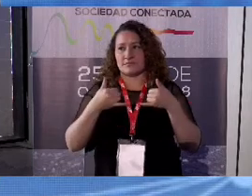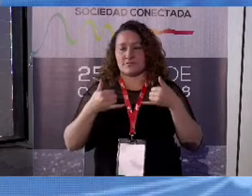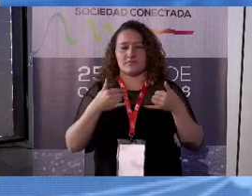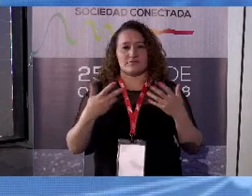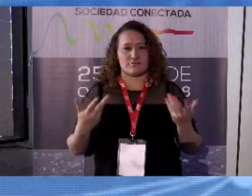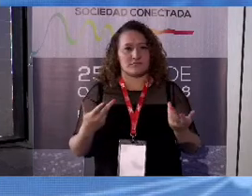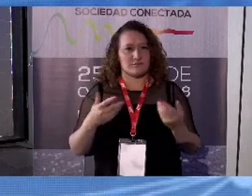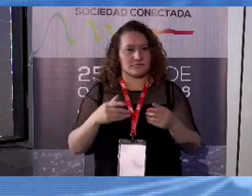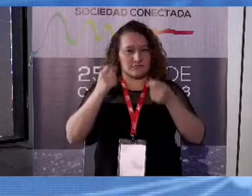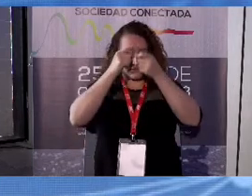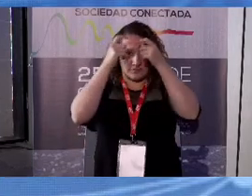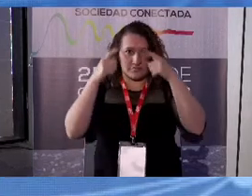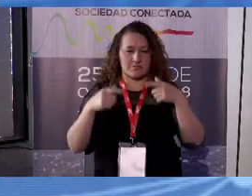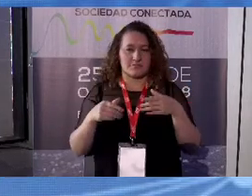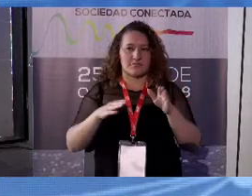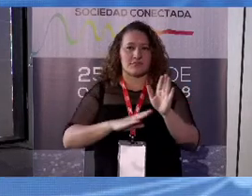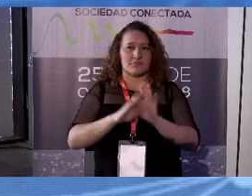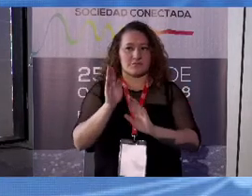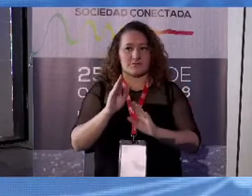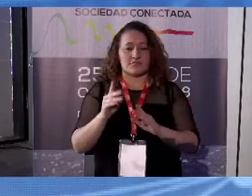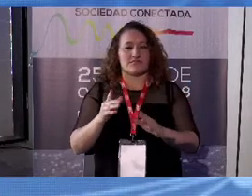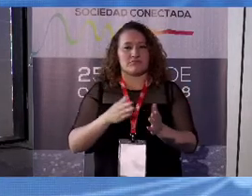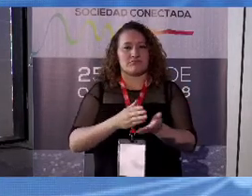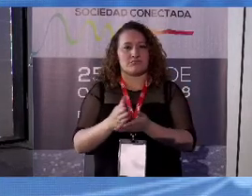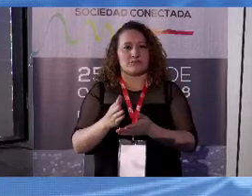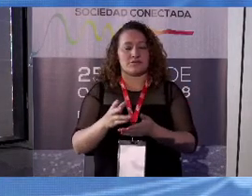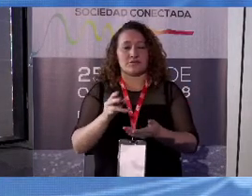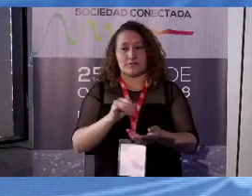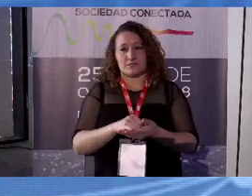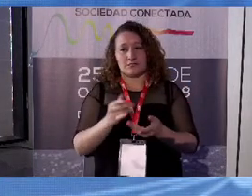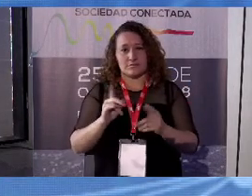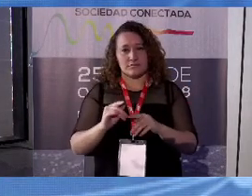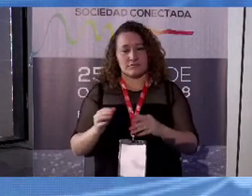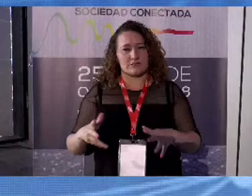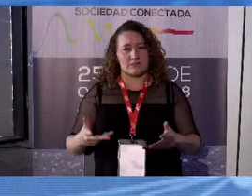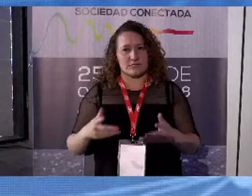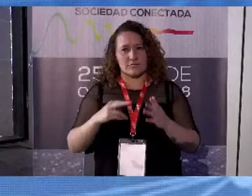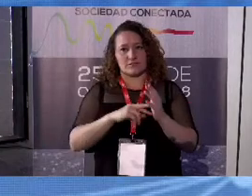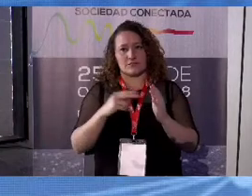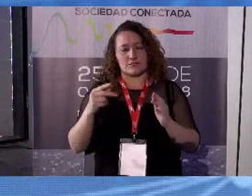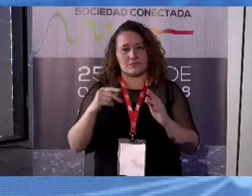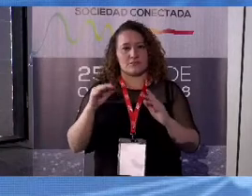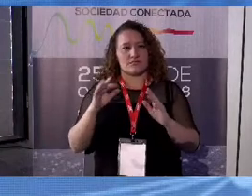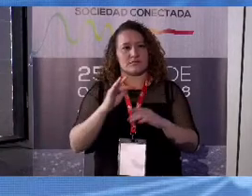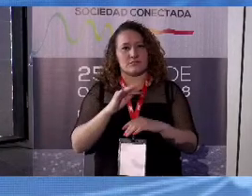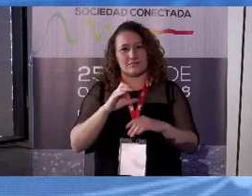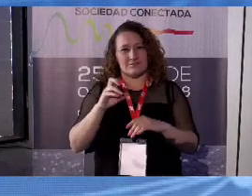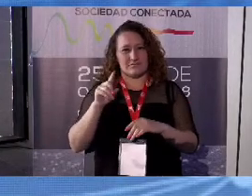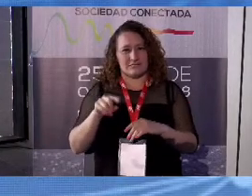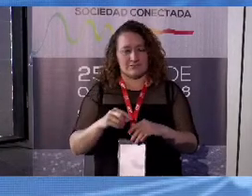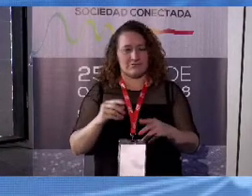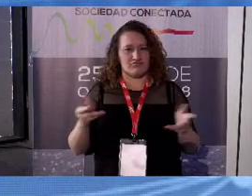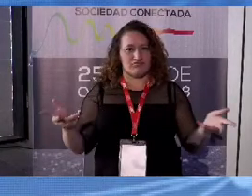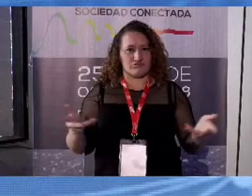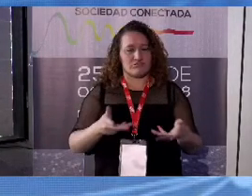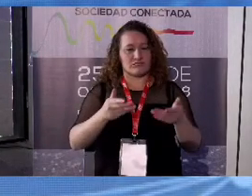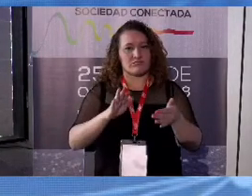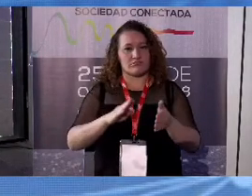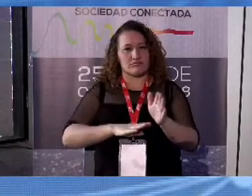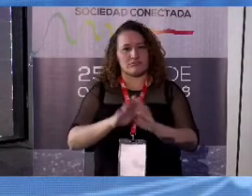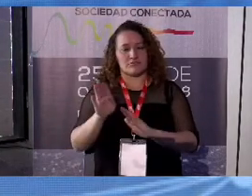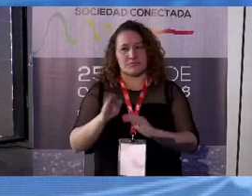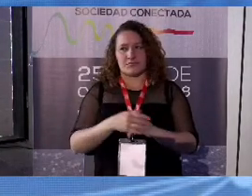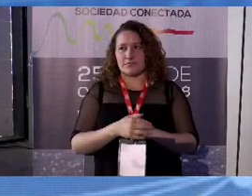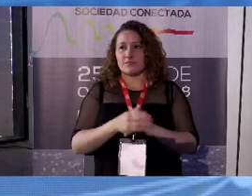objetivos de desarrollo sostenible y la contribución de las tecnologías de información y comunicación a su cumplimiento invitamos